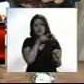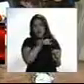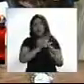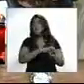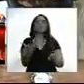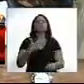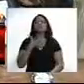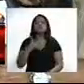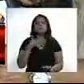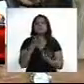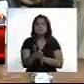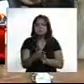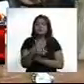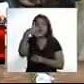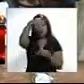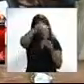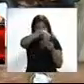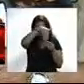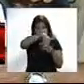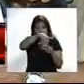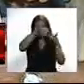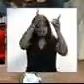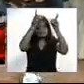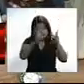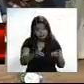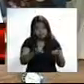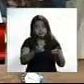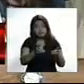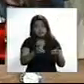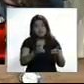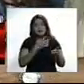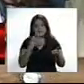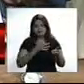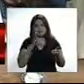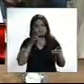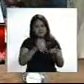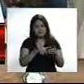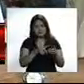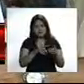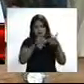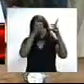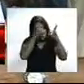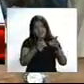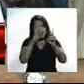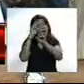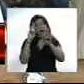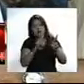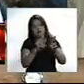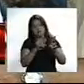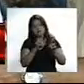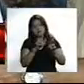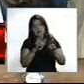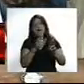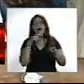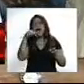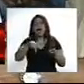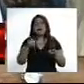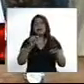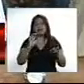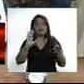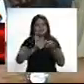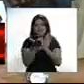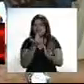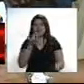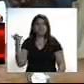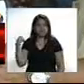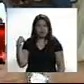siente que su voto, que su decisión va a ser totalmente respetada. Aquí quedó atrás que